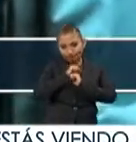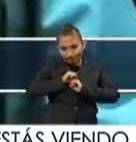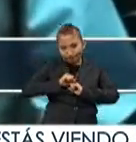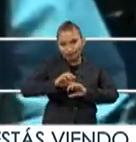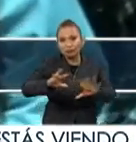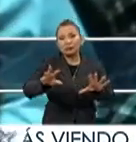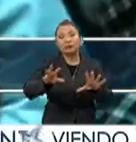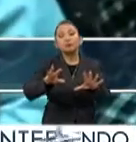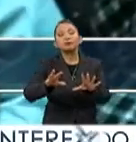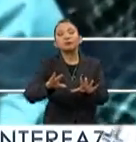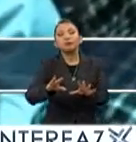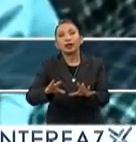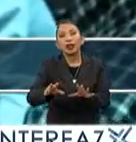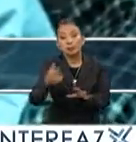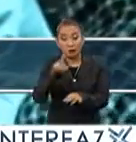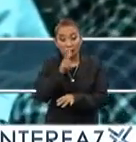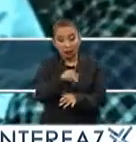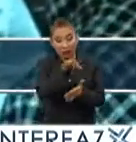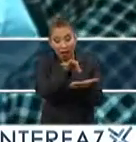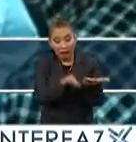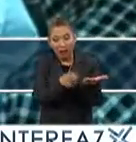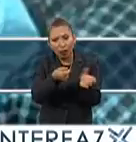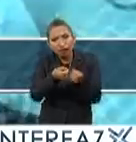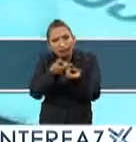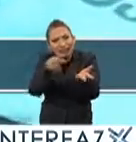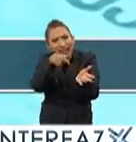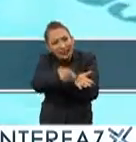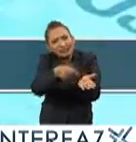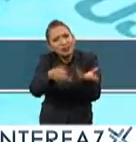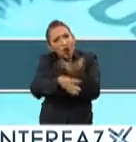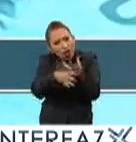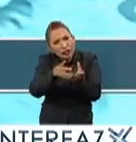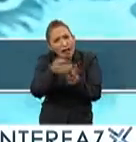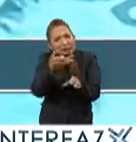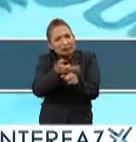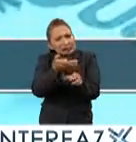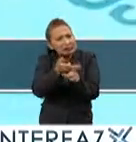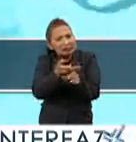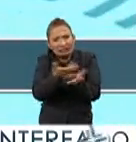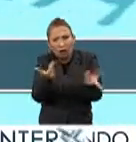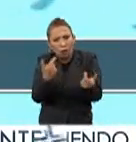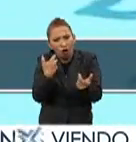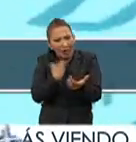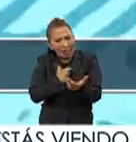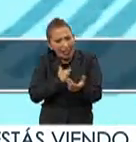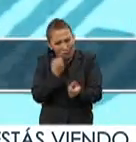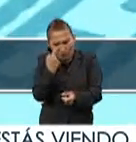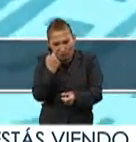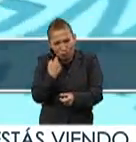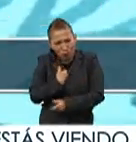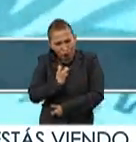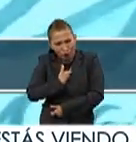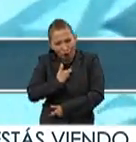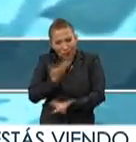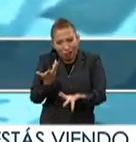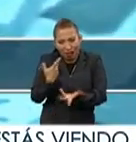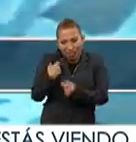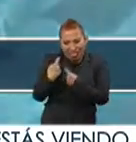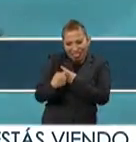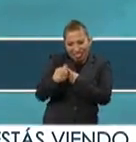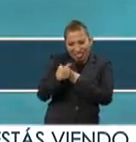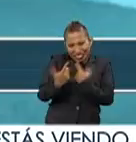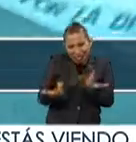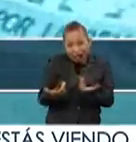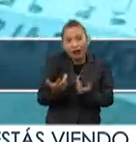conversación contigo, porque realmente hay que compartir este tipo de cosas de un humor, de autocrítica incluso del acto de escribir, por ejemplo,